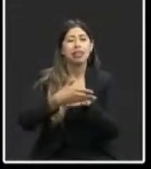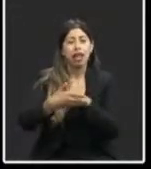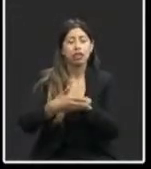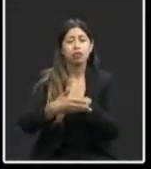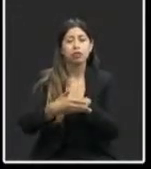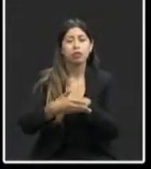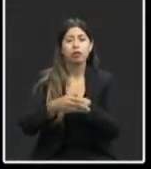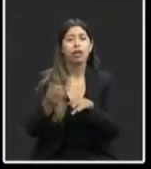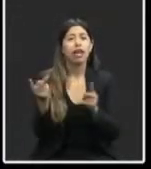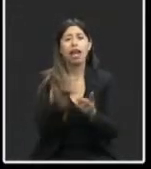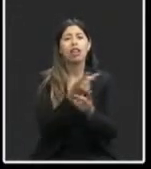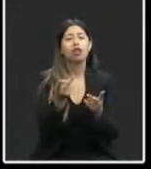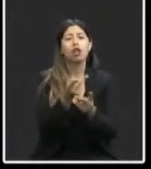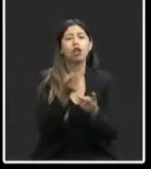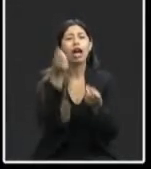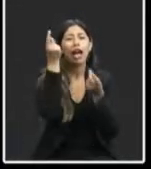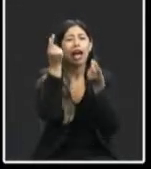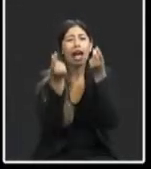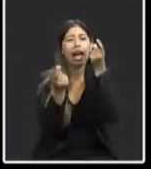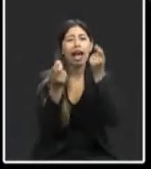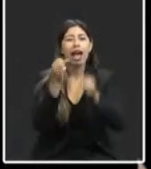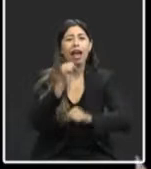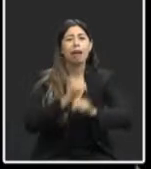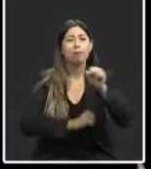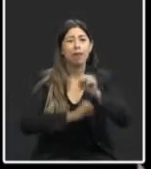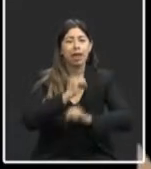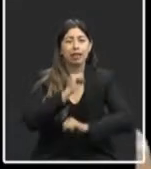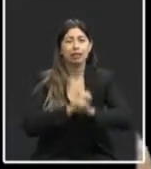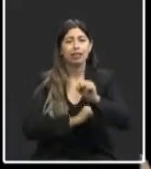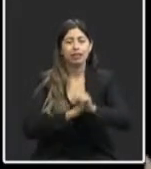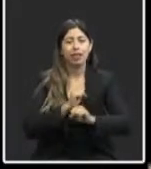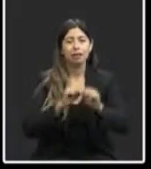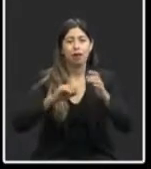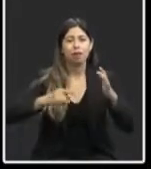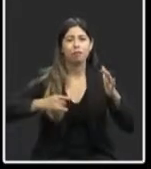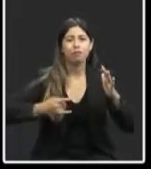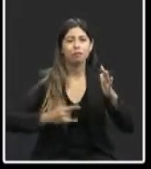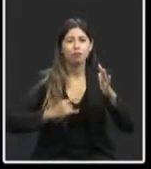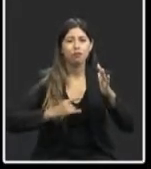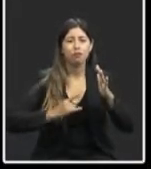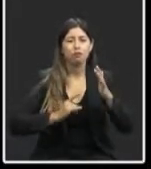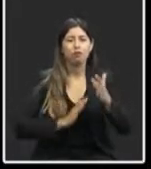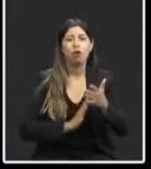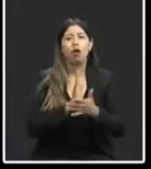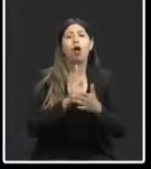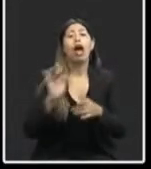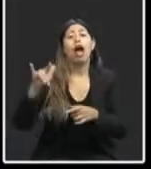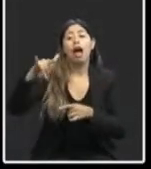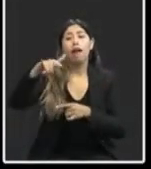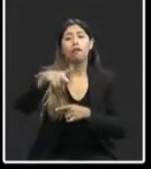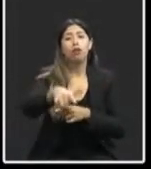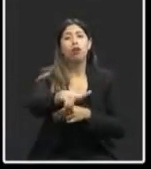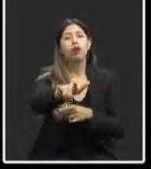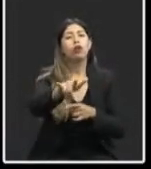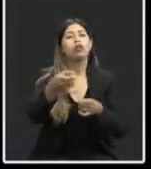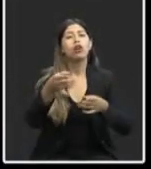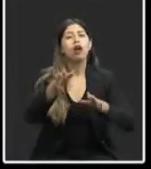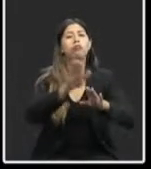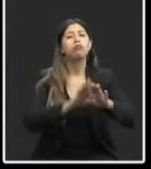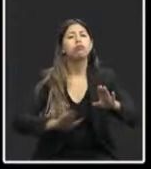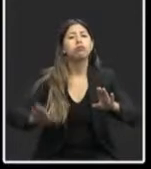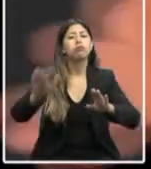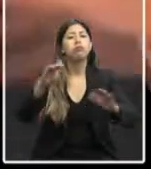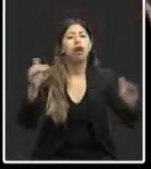creado una empresa para poner motores en aviones que no salían de los hangares de los